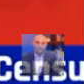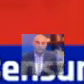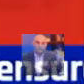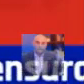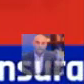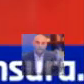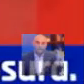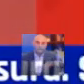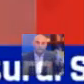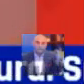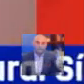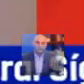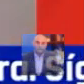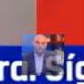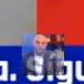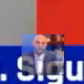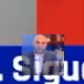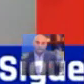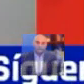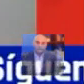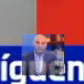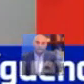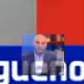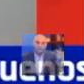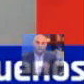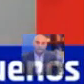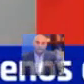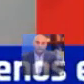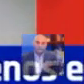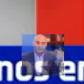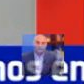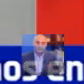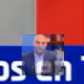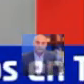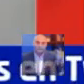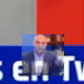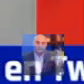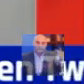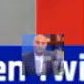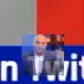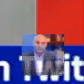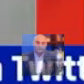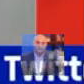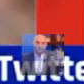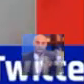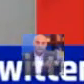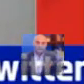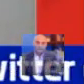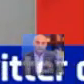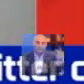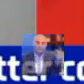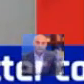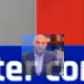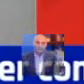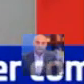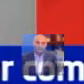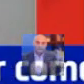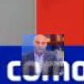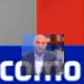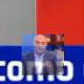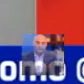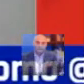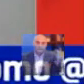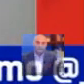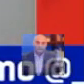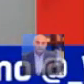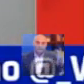dejó escurriendo este país en sangre, y que no son solamente caricaturas que se publicaron en